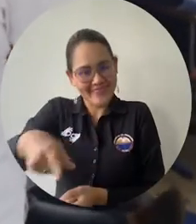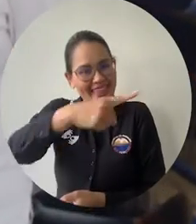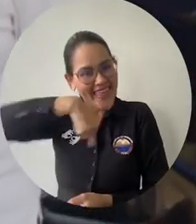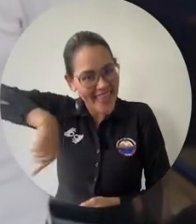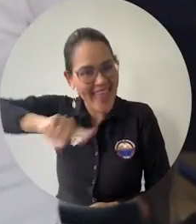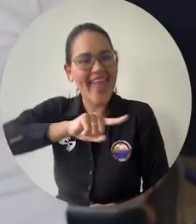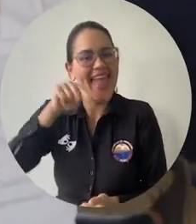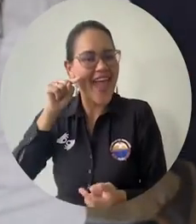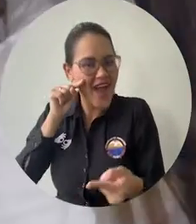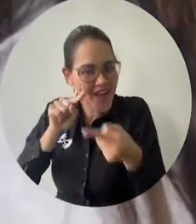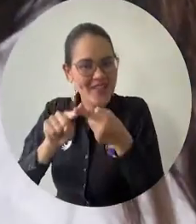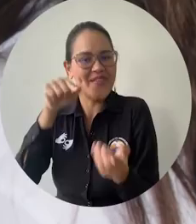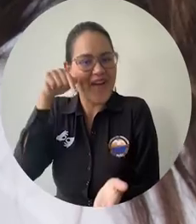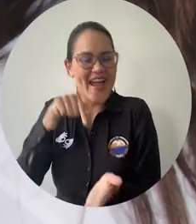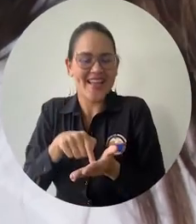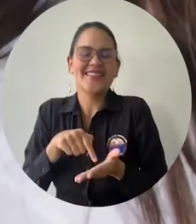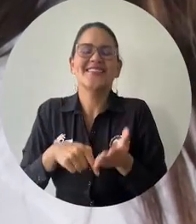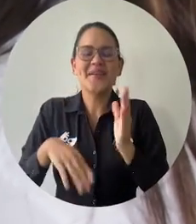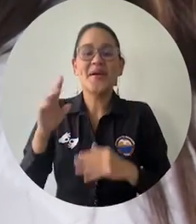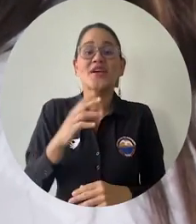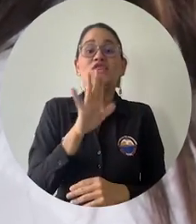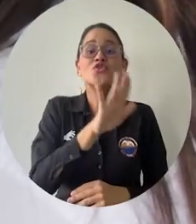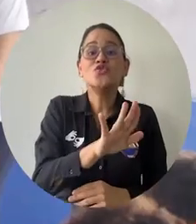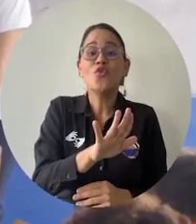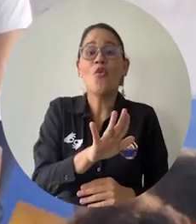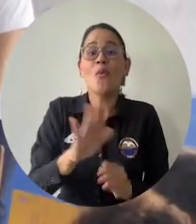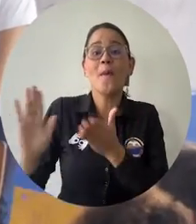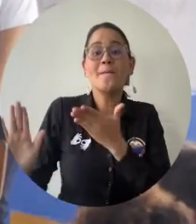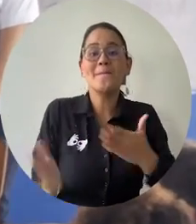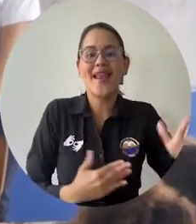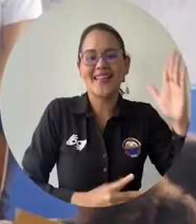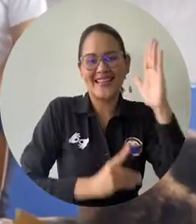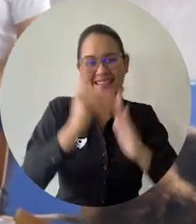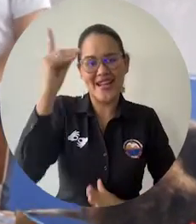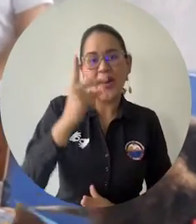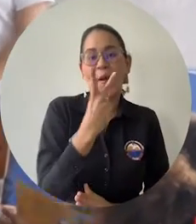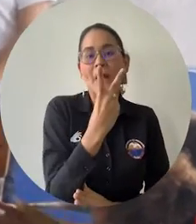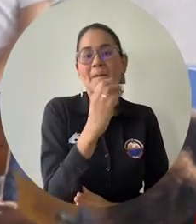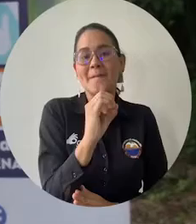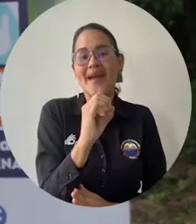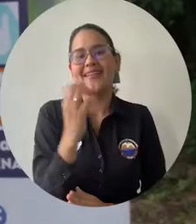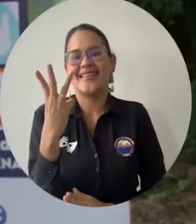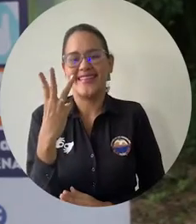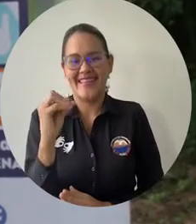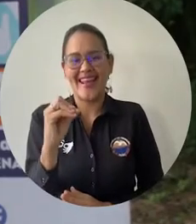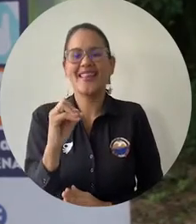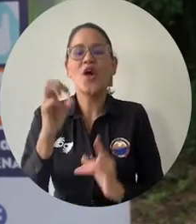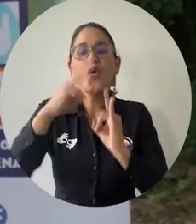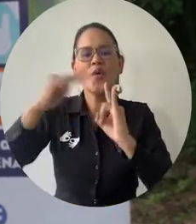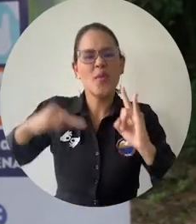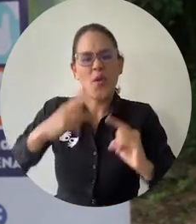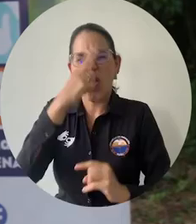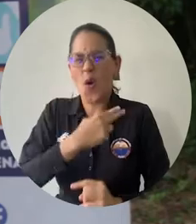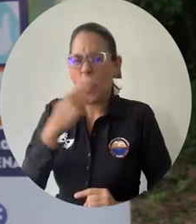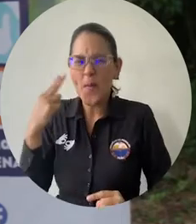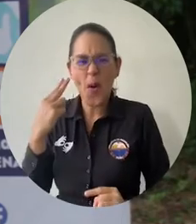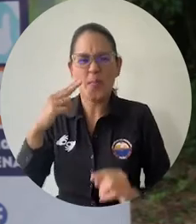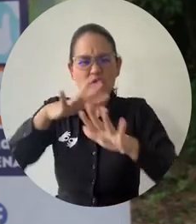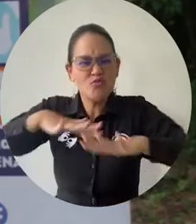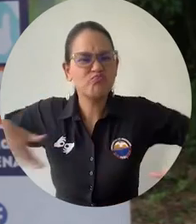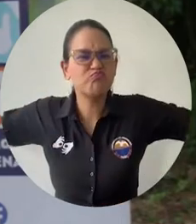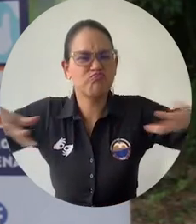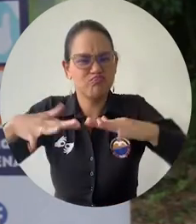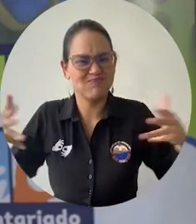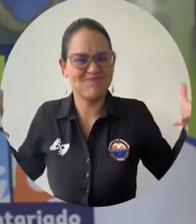a los objetivos de nuestro Plan de Desarrollo 2030 Unimagdalena comprometida con el territorio. Agradecido por este apoyo y este respaldo